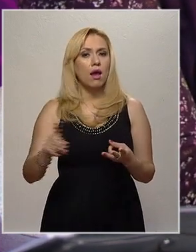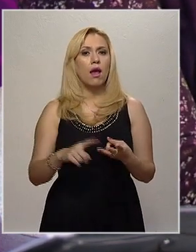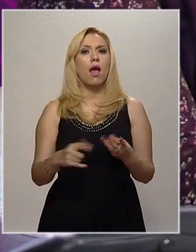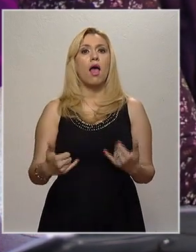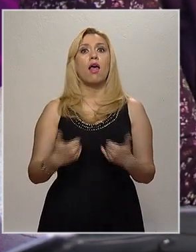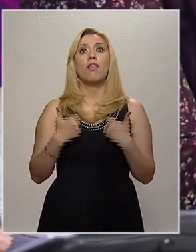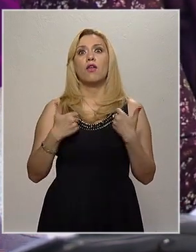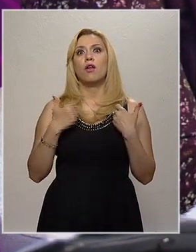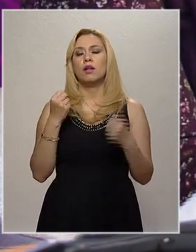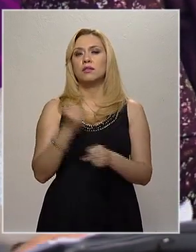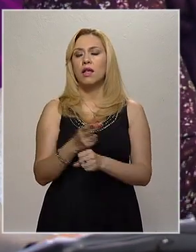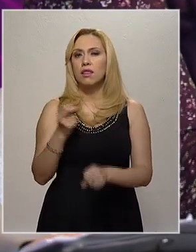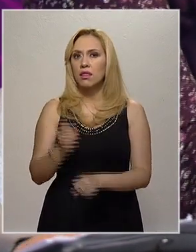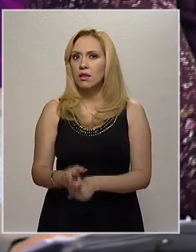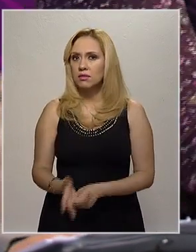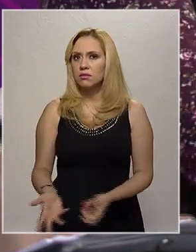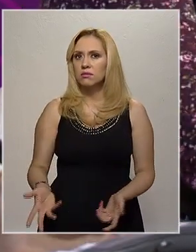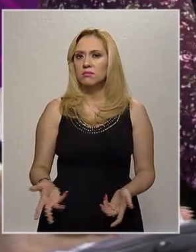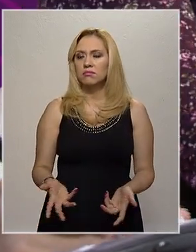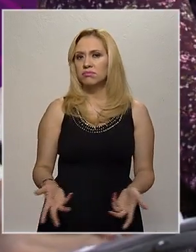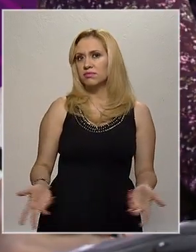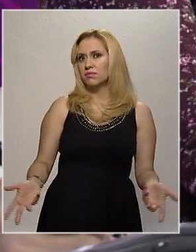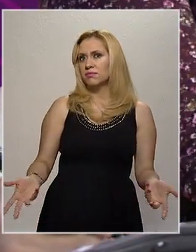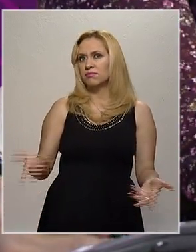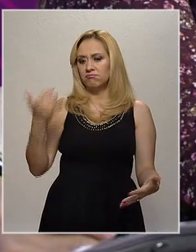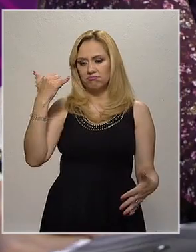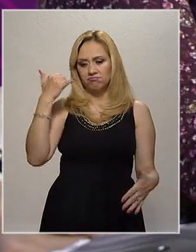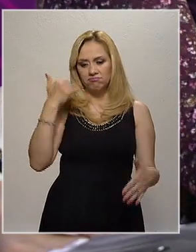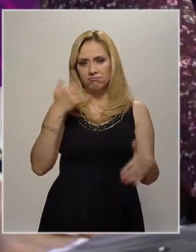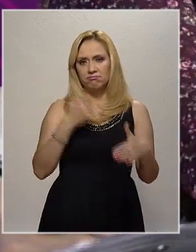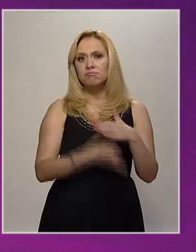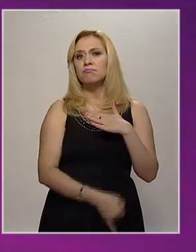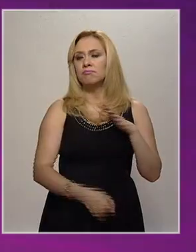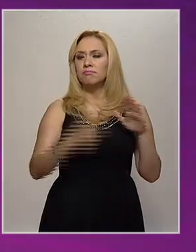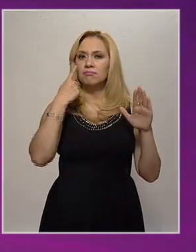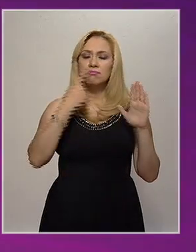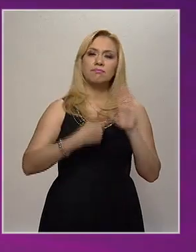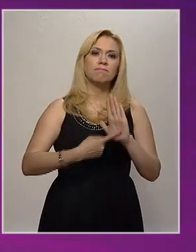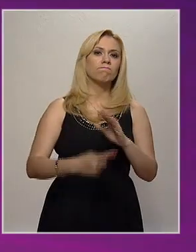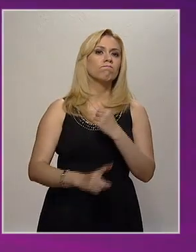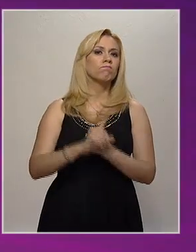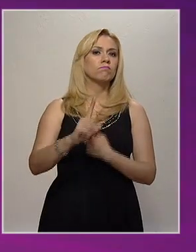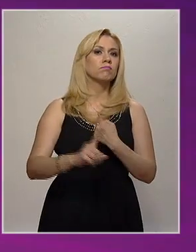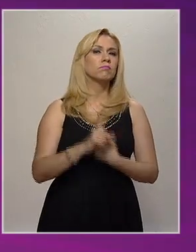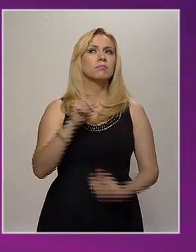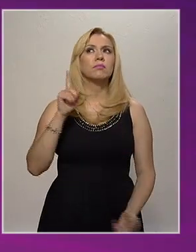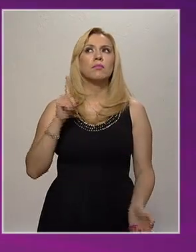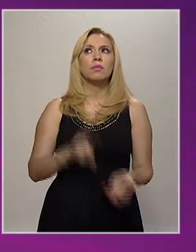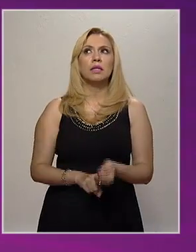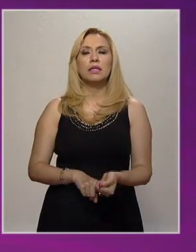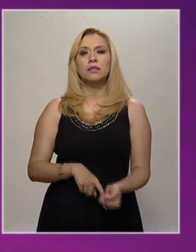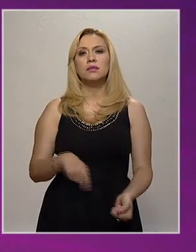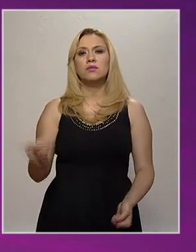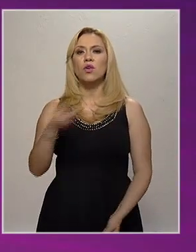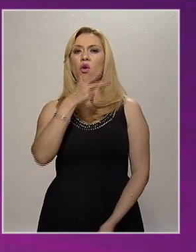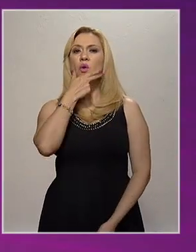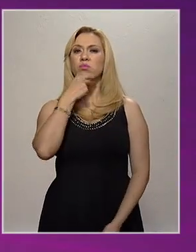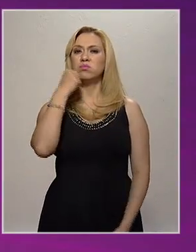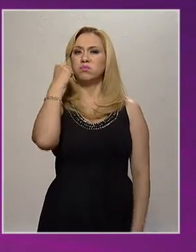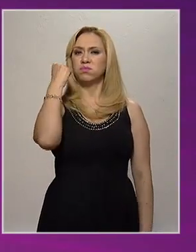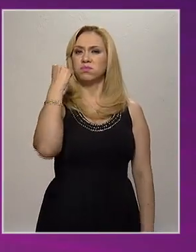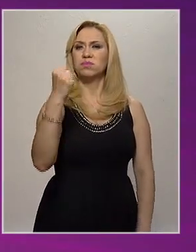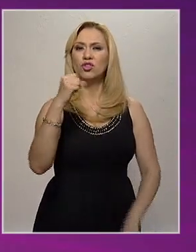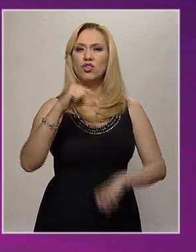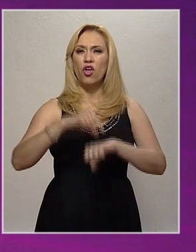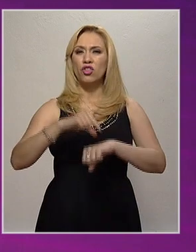señala como no se mete tanto a fondo, pero sí deja entrever como el problema patriarcal de la medicina,